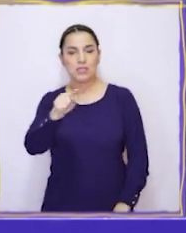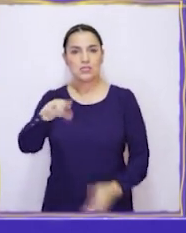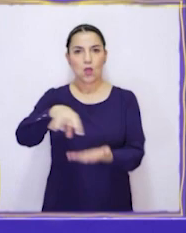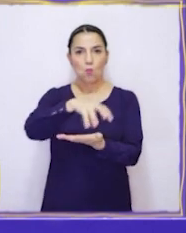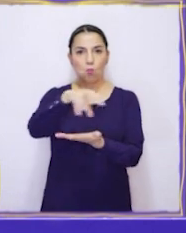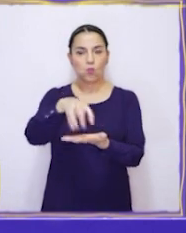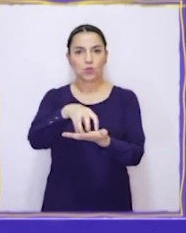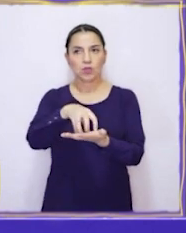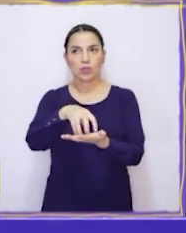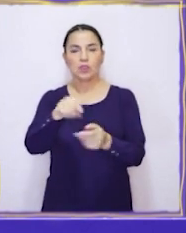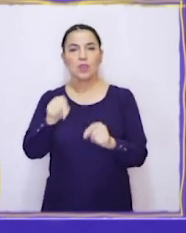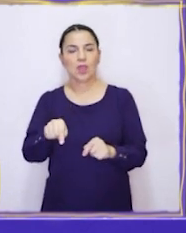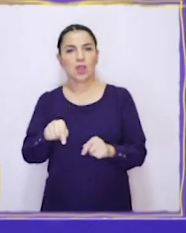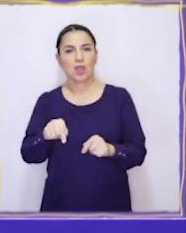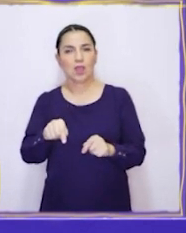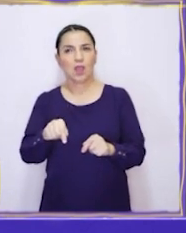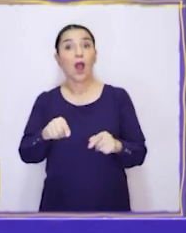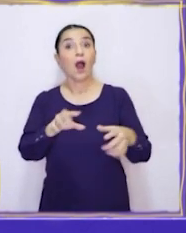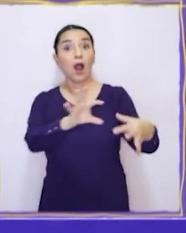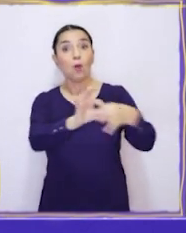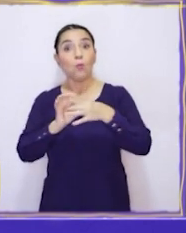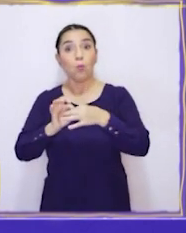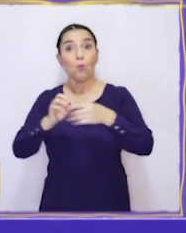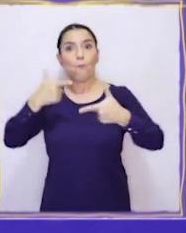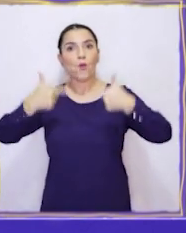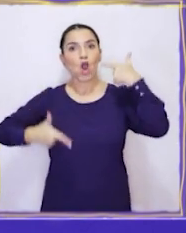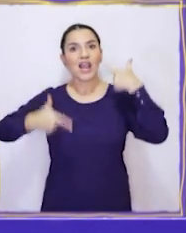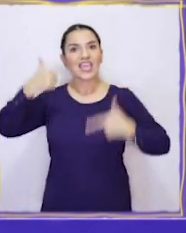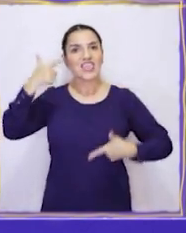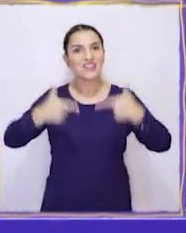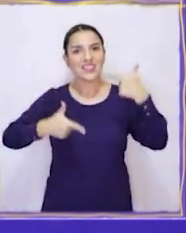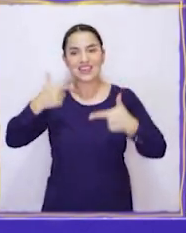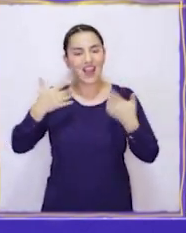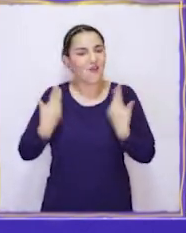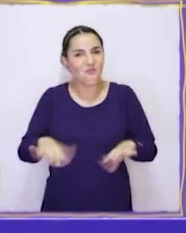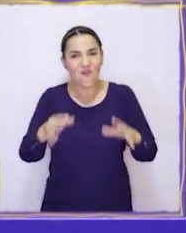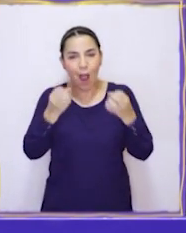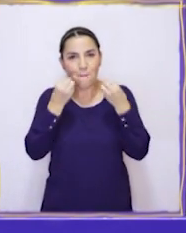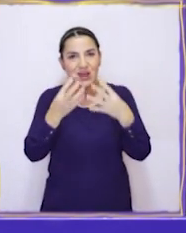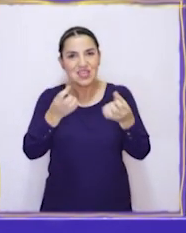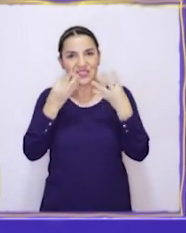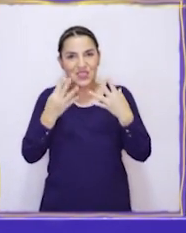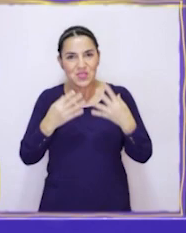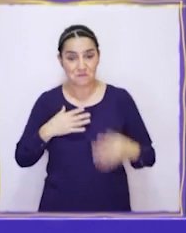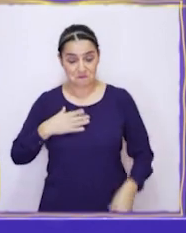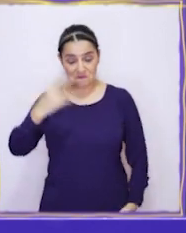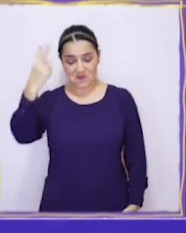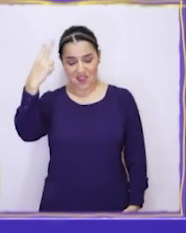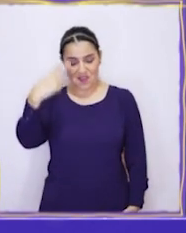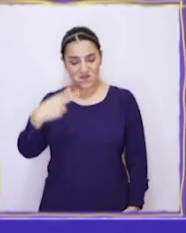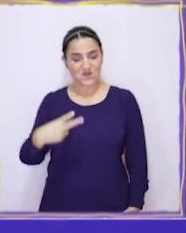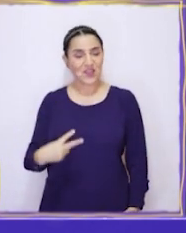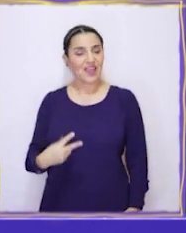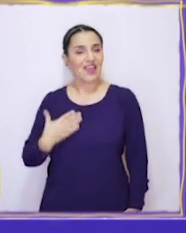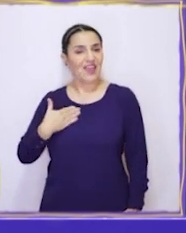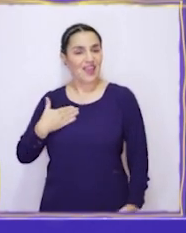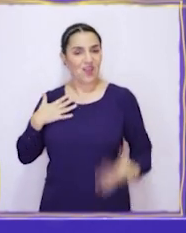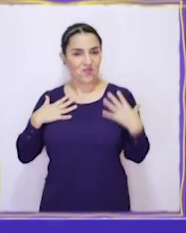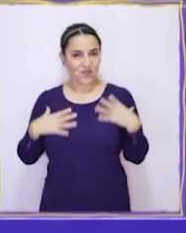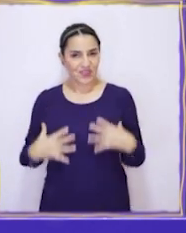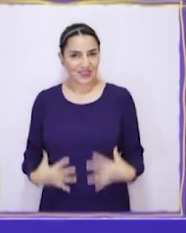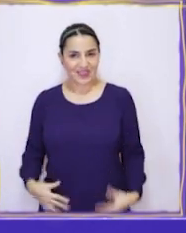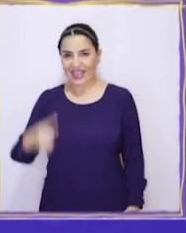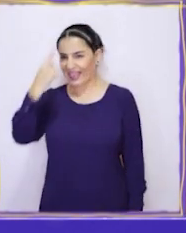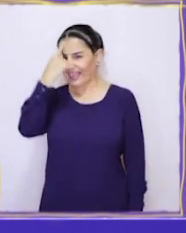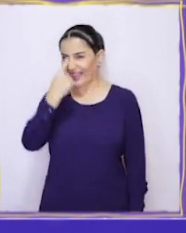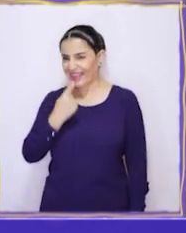ahí viene la palabra política. Hemos aprendido tantas cosas. ¿Cómo me veo? Así se